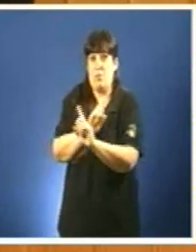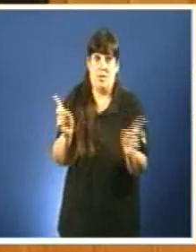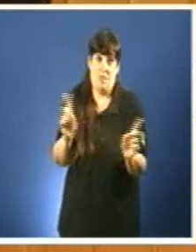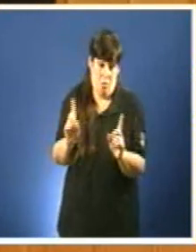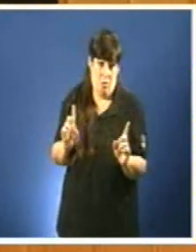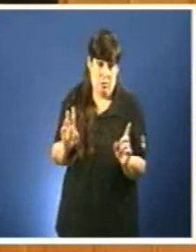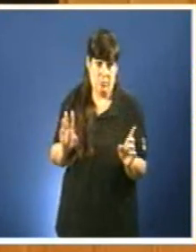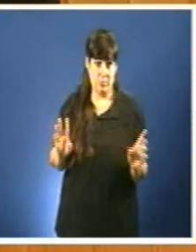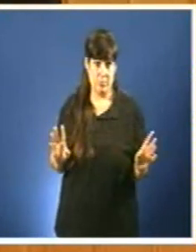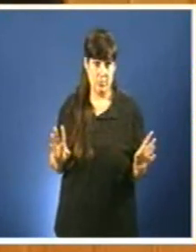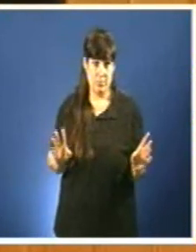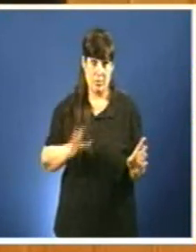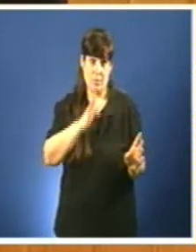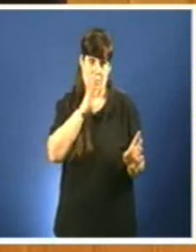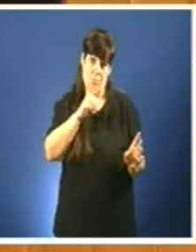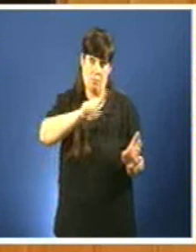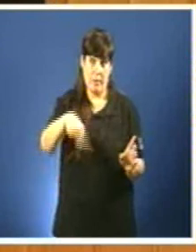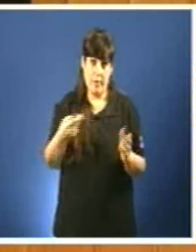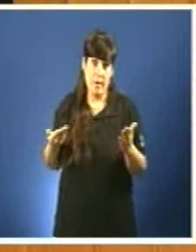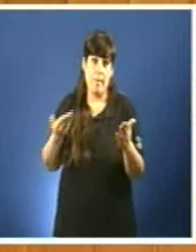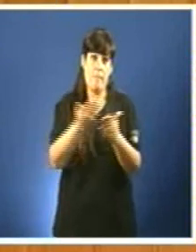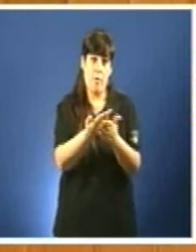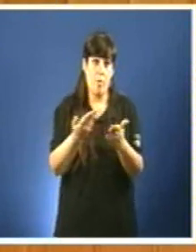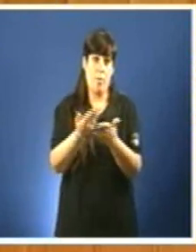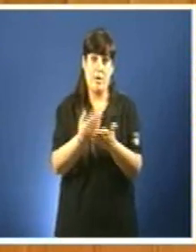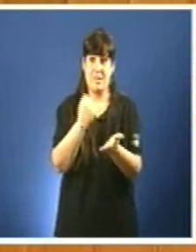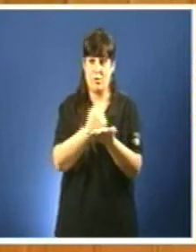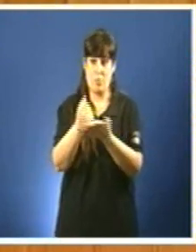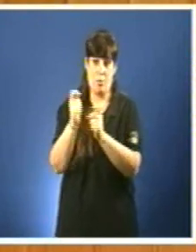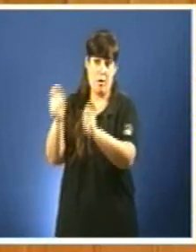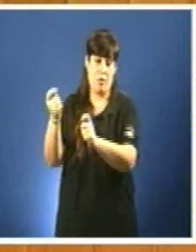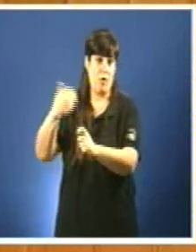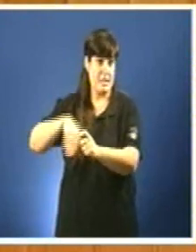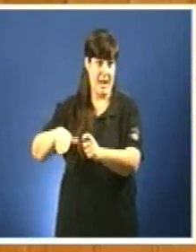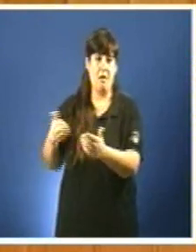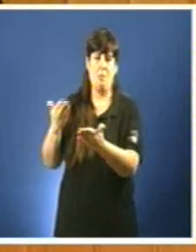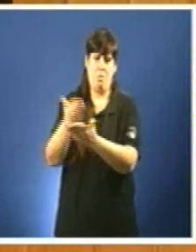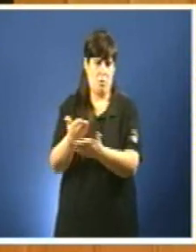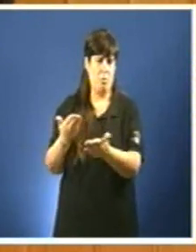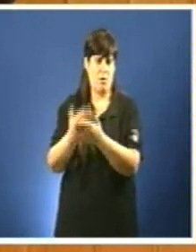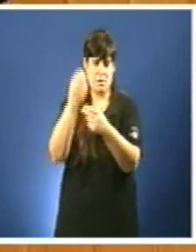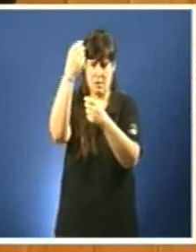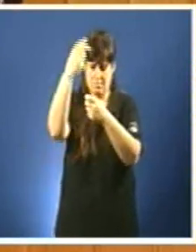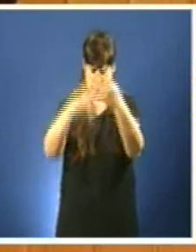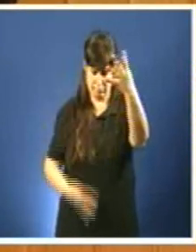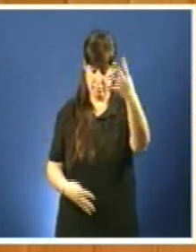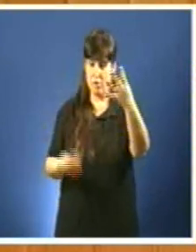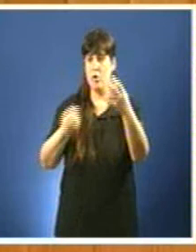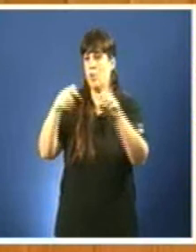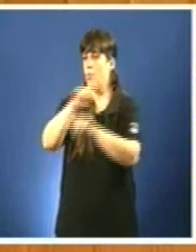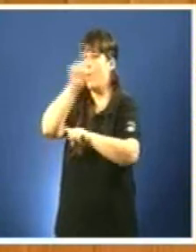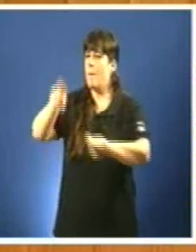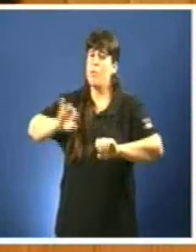intervención e outras propostas contidas no documento que lle aportei. Lémbrolle que lle formulei unha pregunta moi clara, moi concreta,